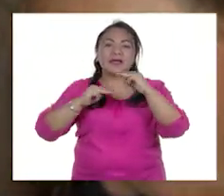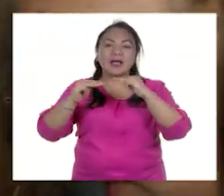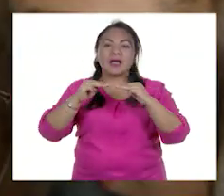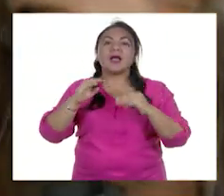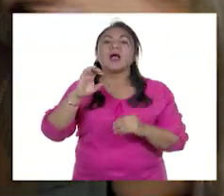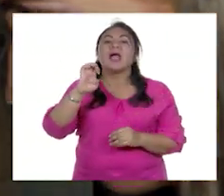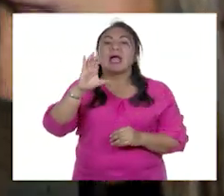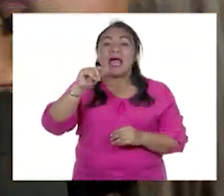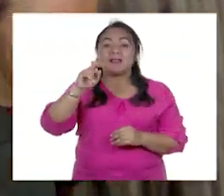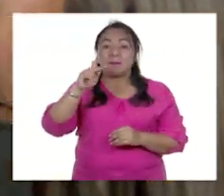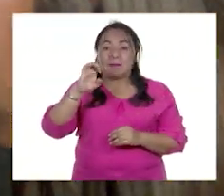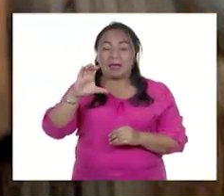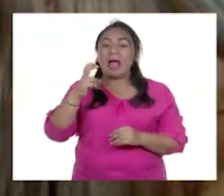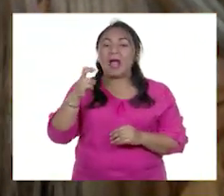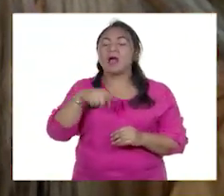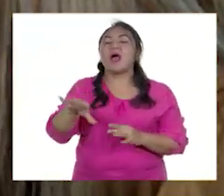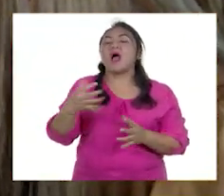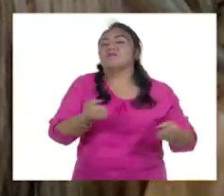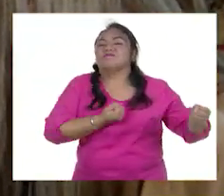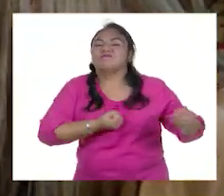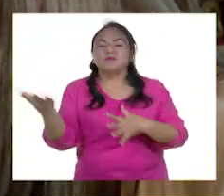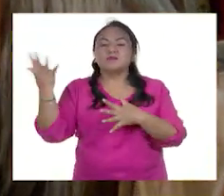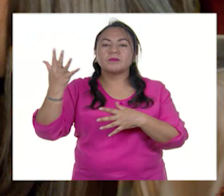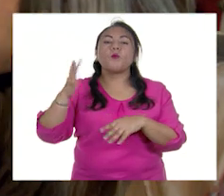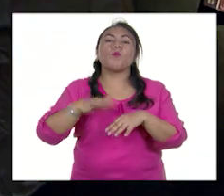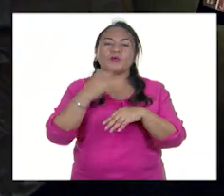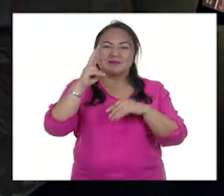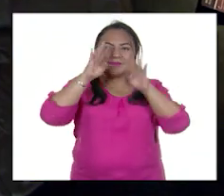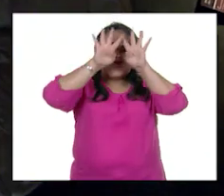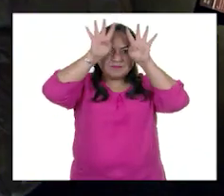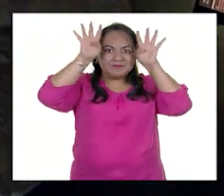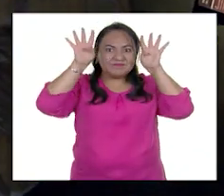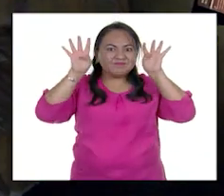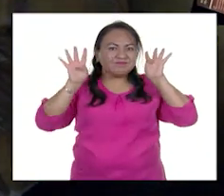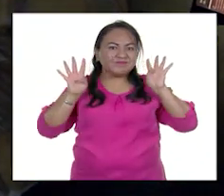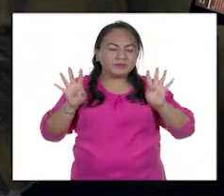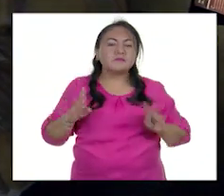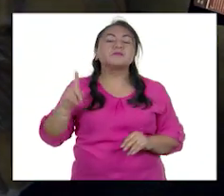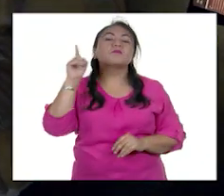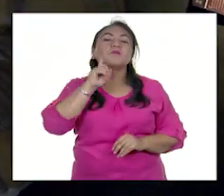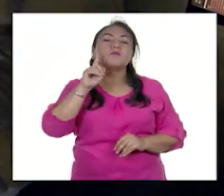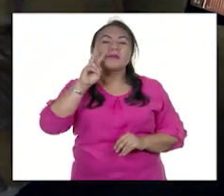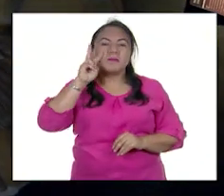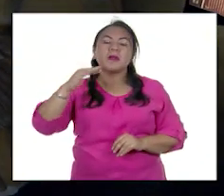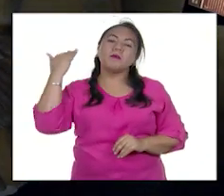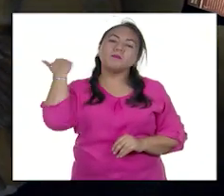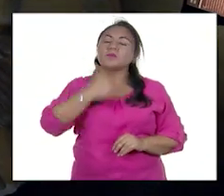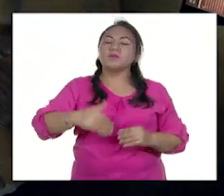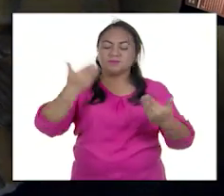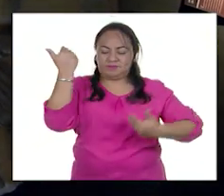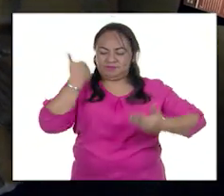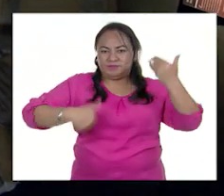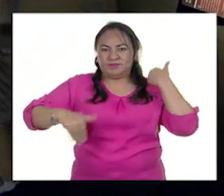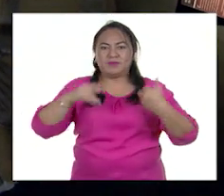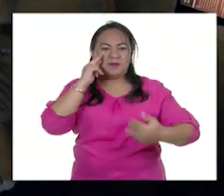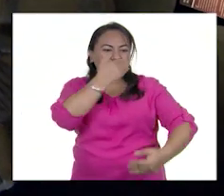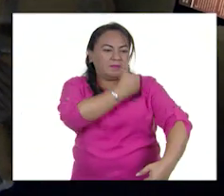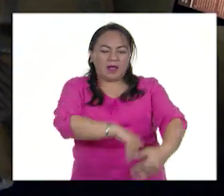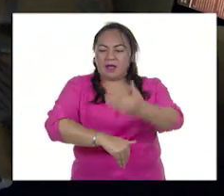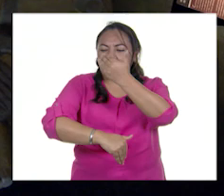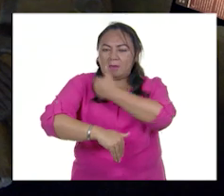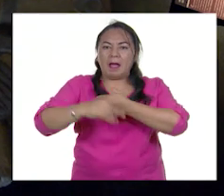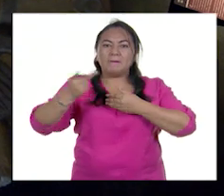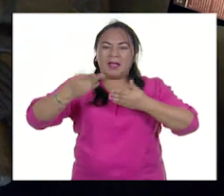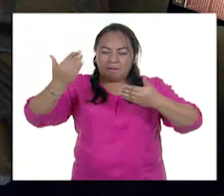vemos representada como guerrero, tiene su tocado de plumas, y ella está decapitada y desmembrada. Sus brazos y sus